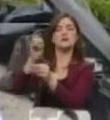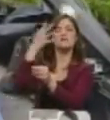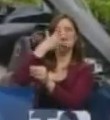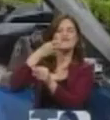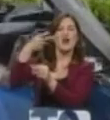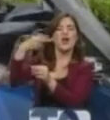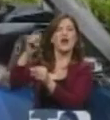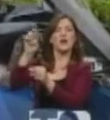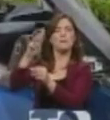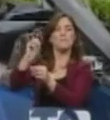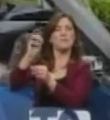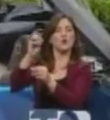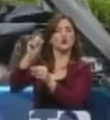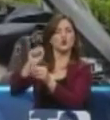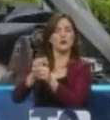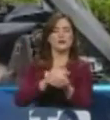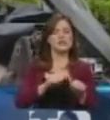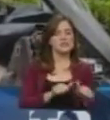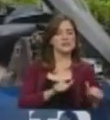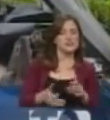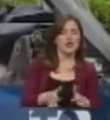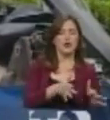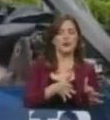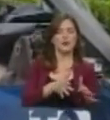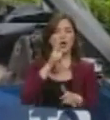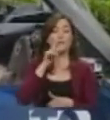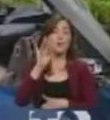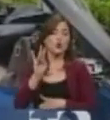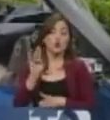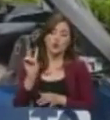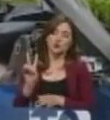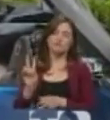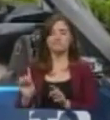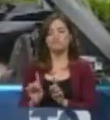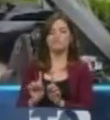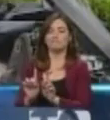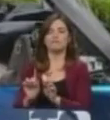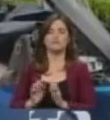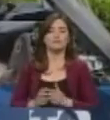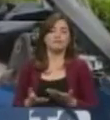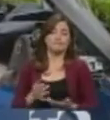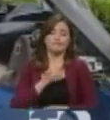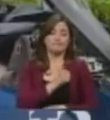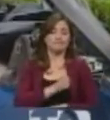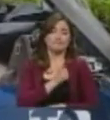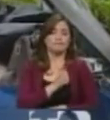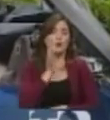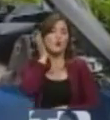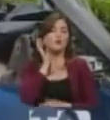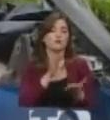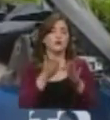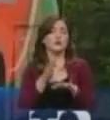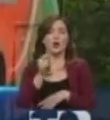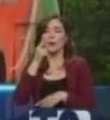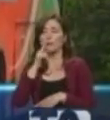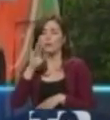realizar alguna gestión, algún asunto de Santo Domingo, conjuntamente con el esposo. Lamentablemente, pues, solo ella pierde la vida, el esposo se